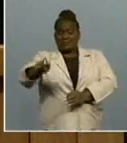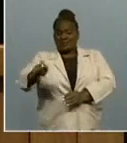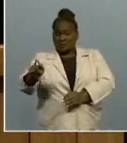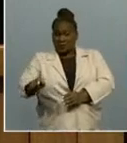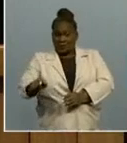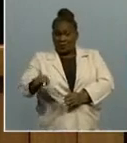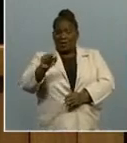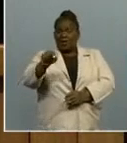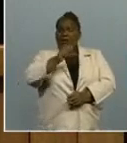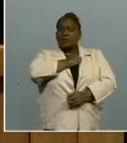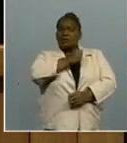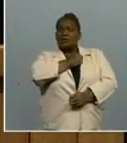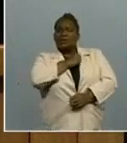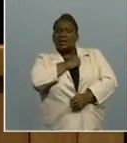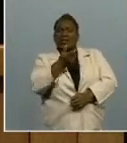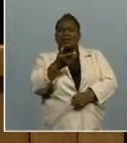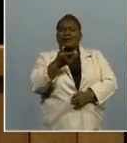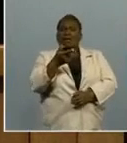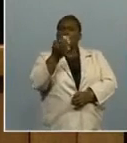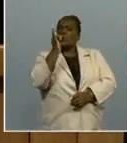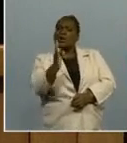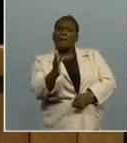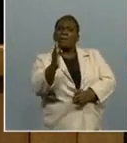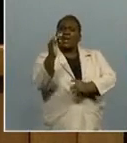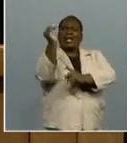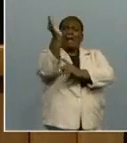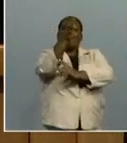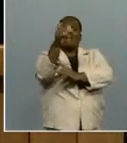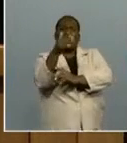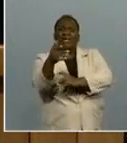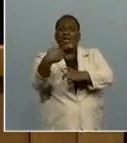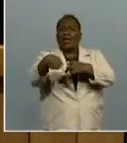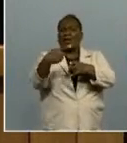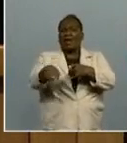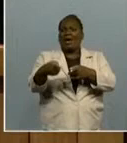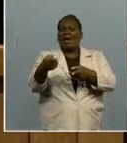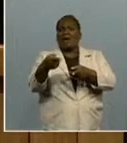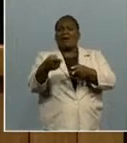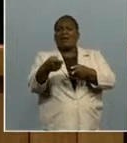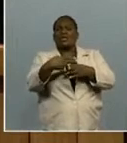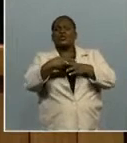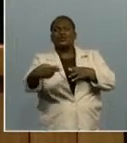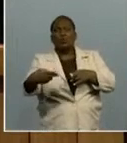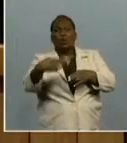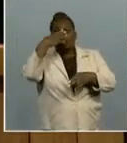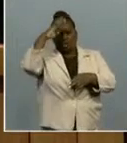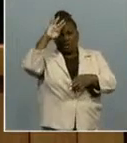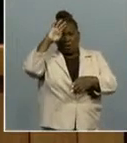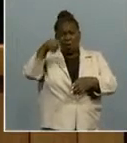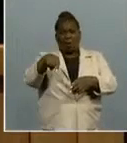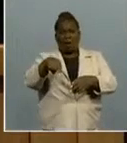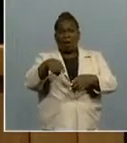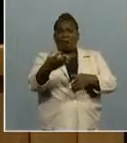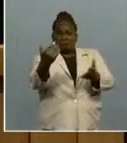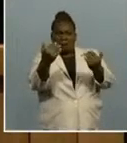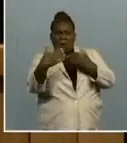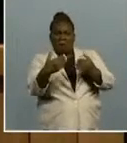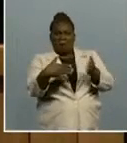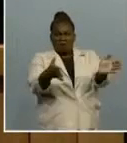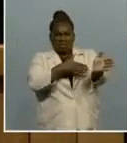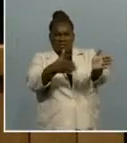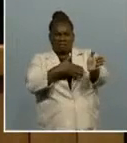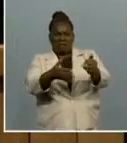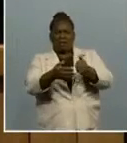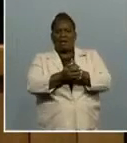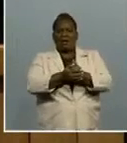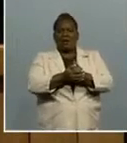preparación de símbolos y de los hechos y espacios más sagrados de la historia patria convocan a la desobediencia al desacato